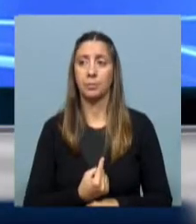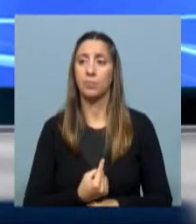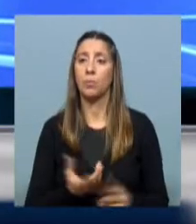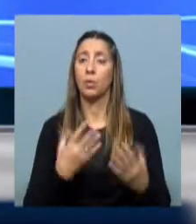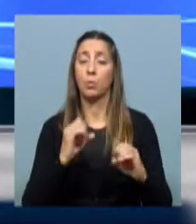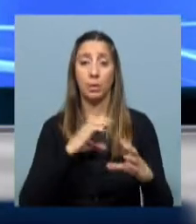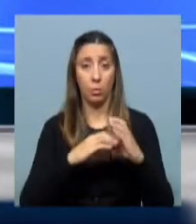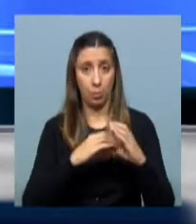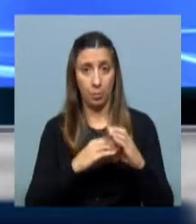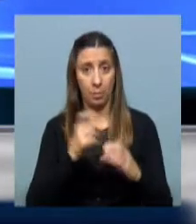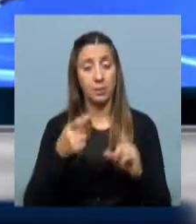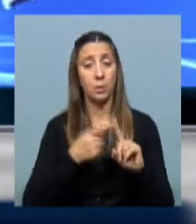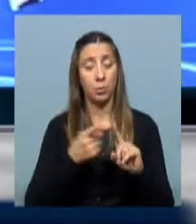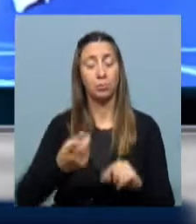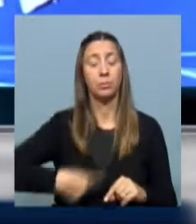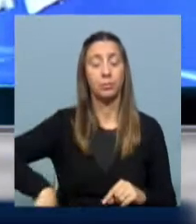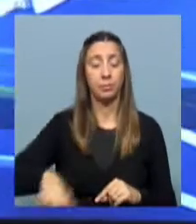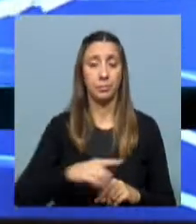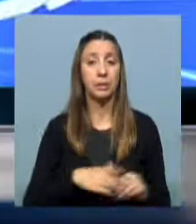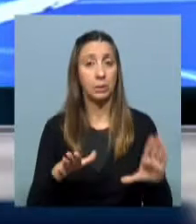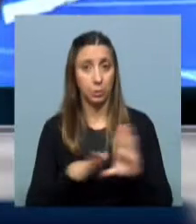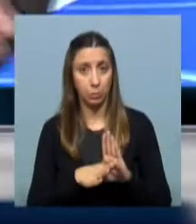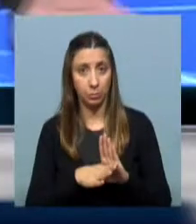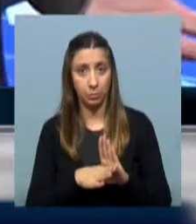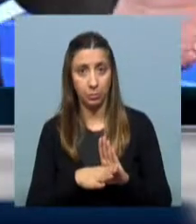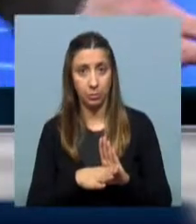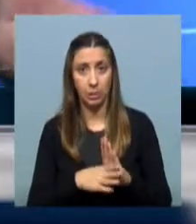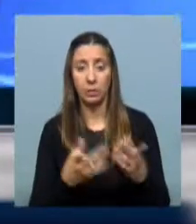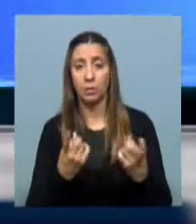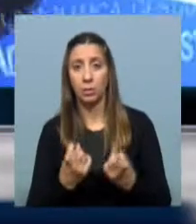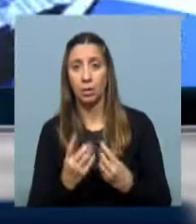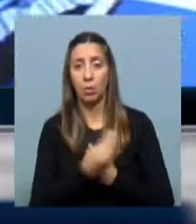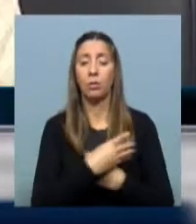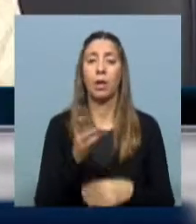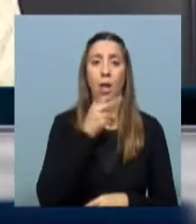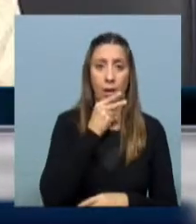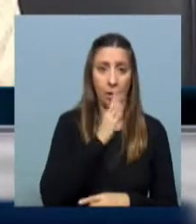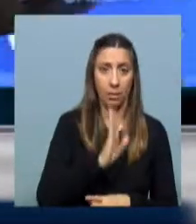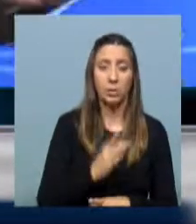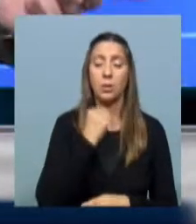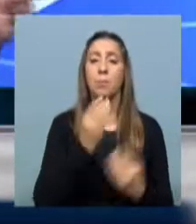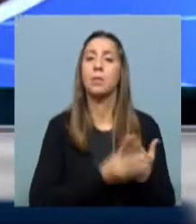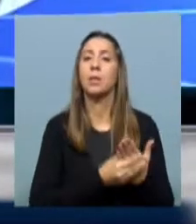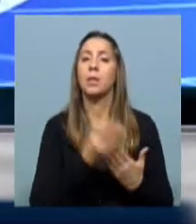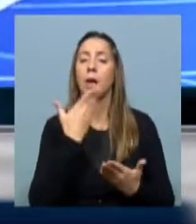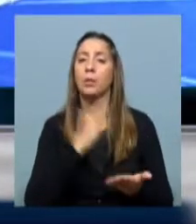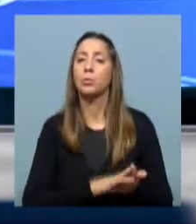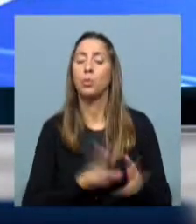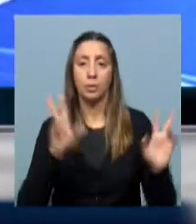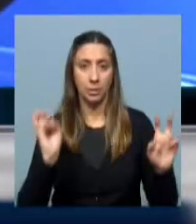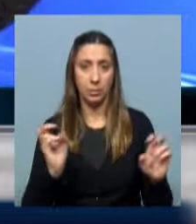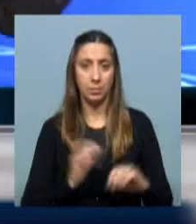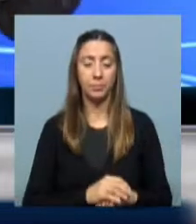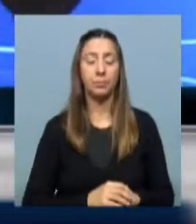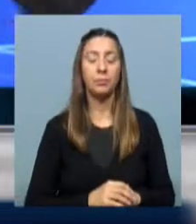líneas de comunicación para que se contacten con nosotros, porque justamente no hay necesidad de ocultar nada. No sé si la ministra quiere hacer una reflexión con respecto a este tema,